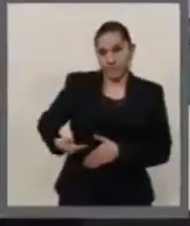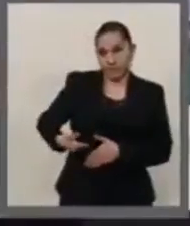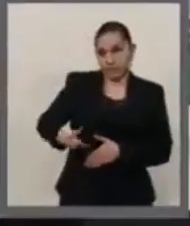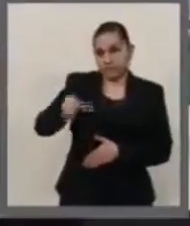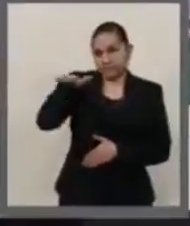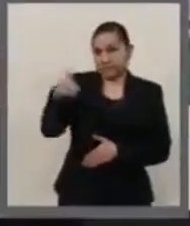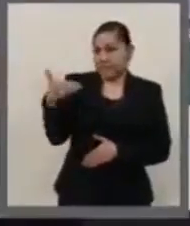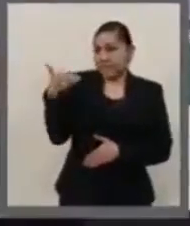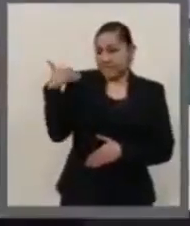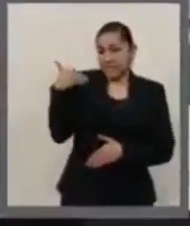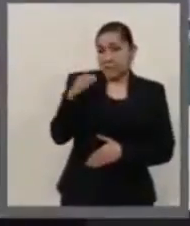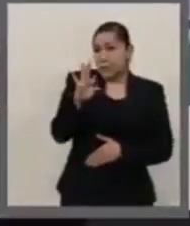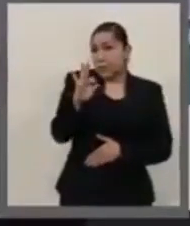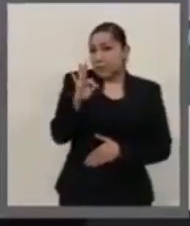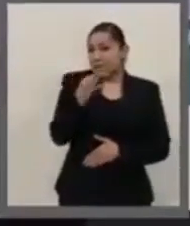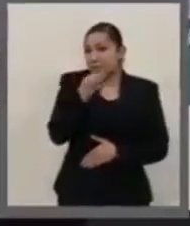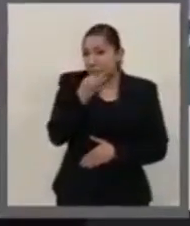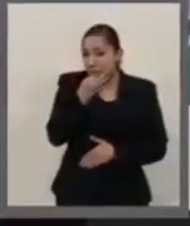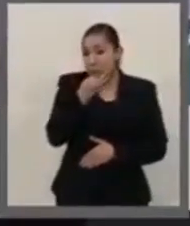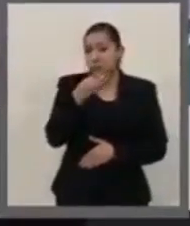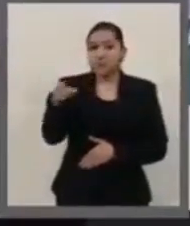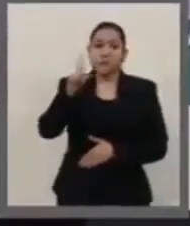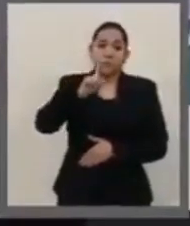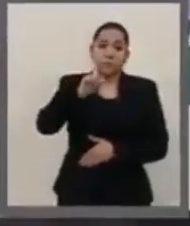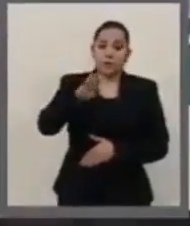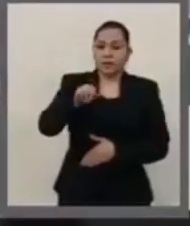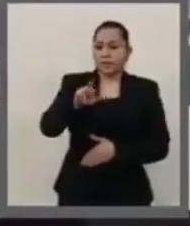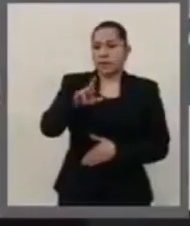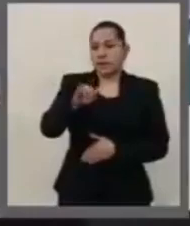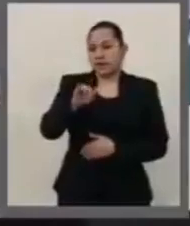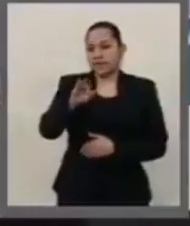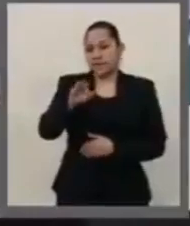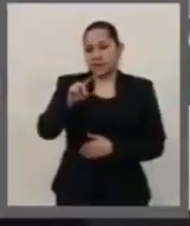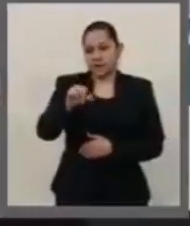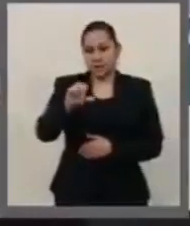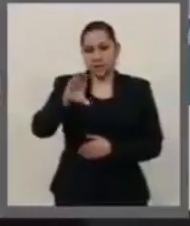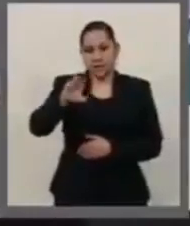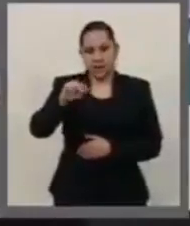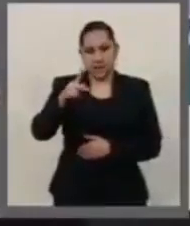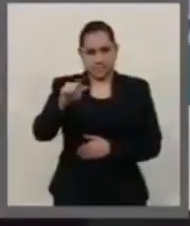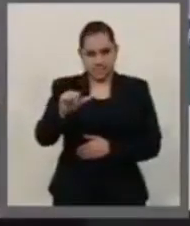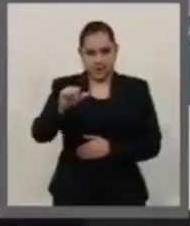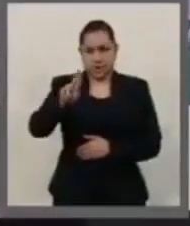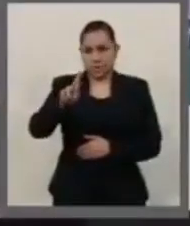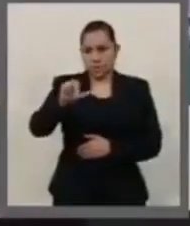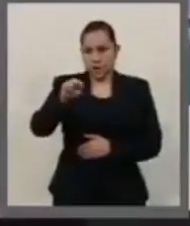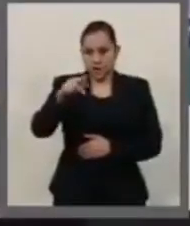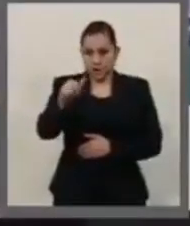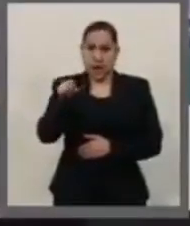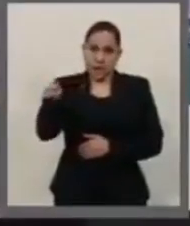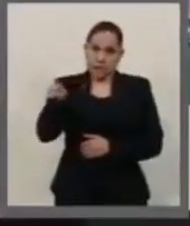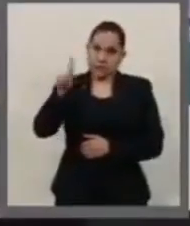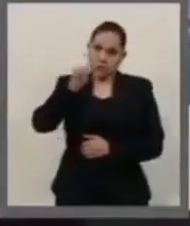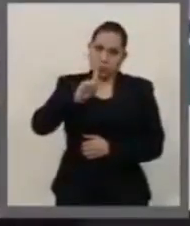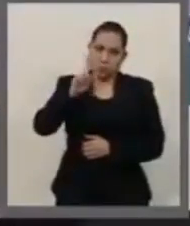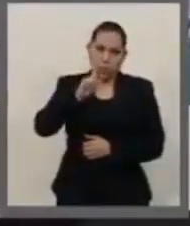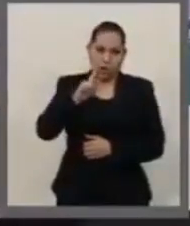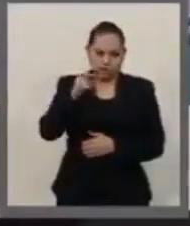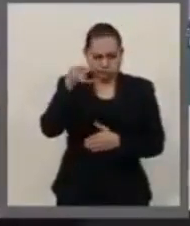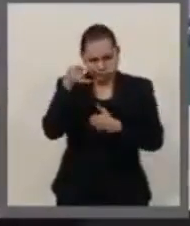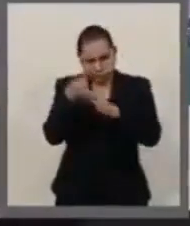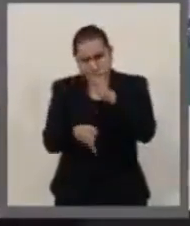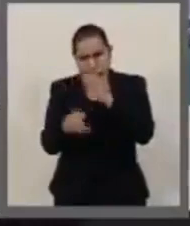de fallecer la compañera María Fernanda Campa Uranga, una primer geóloga mujer, una mujer